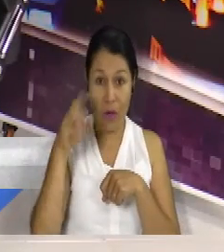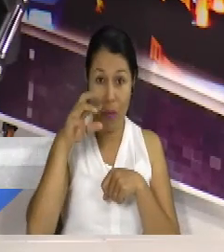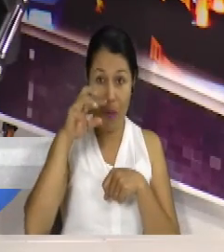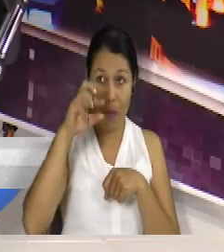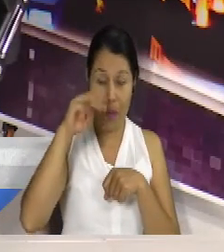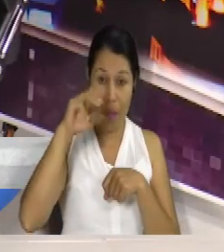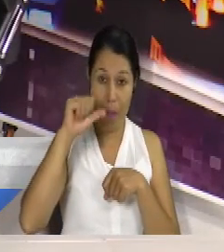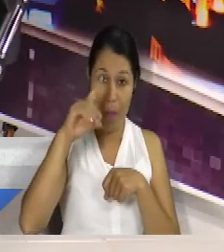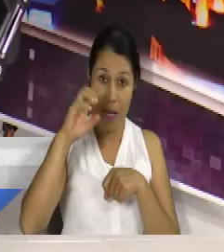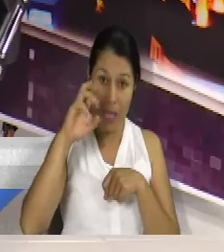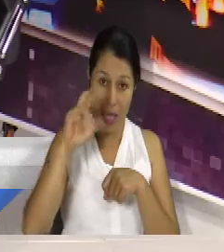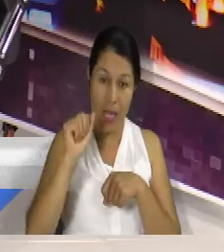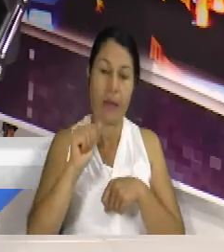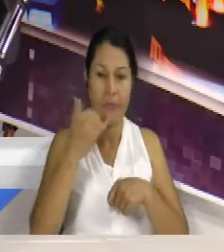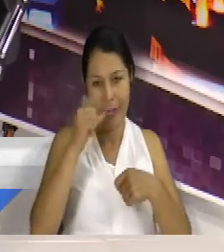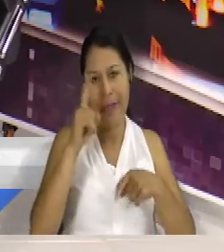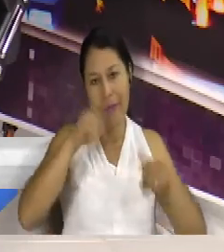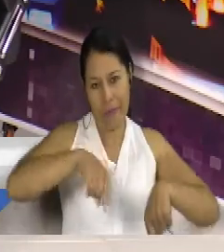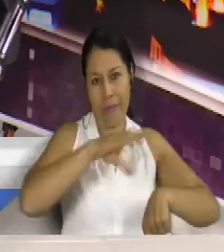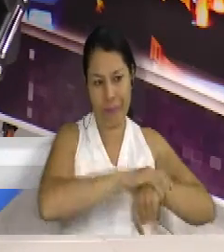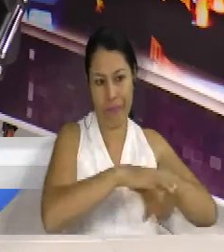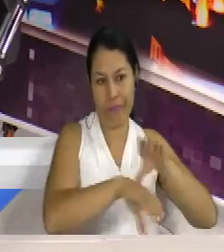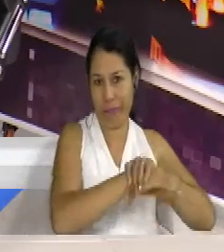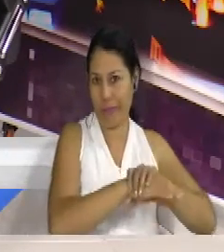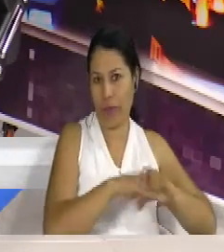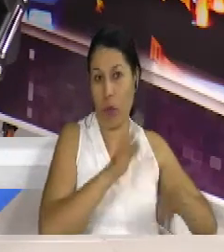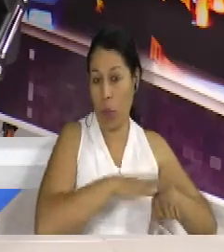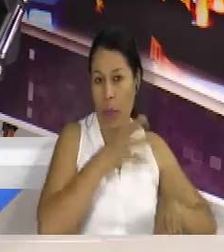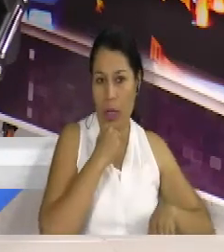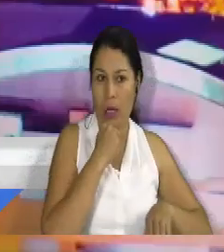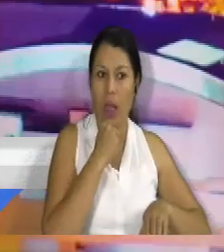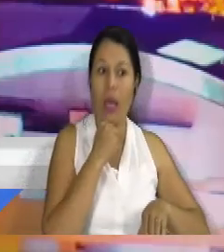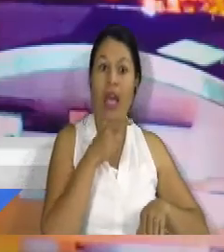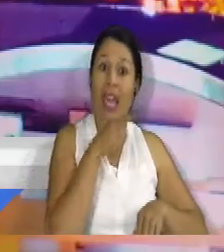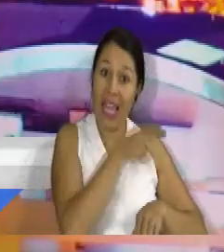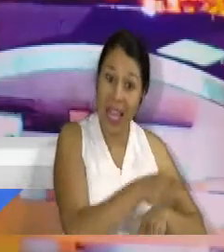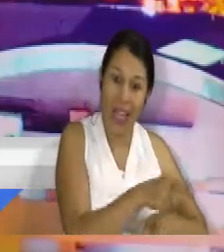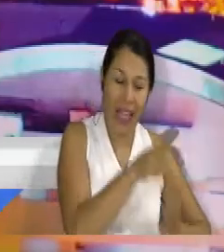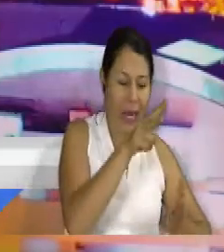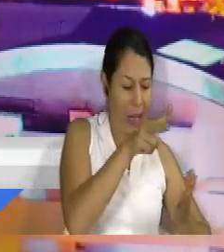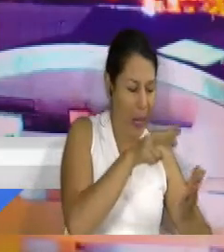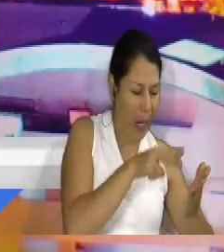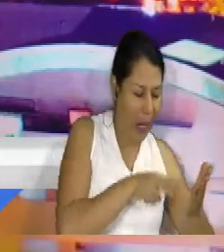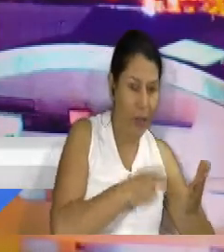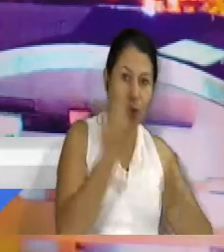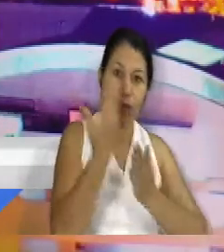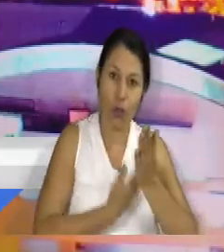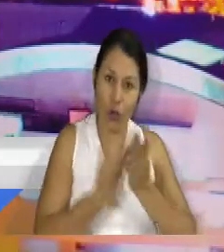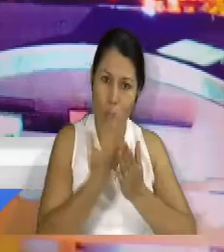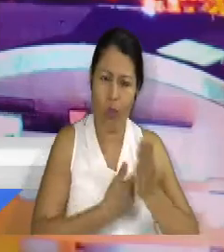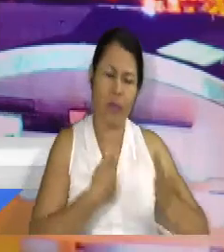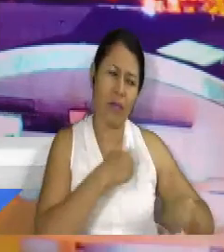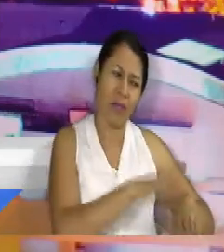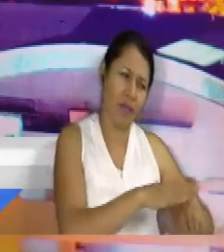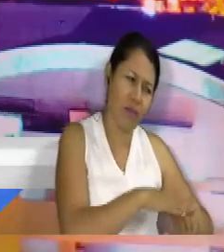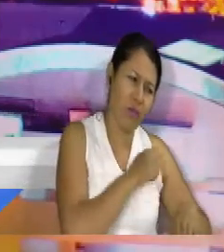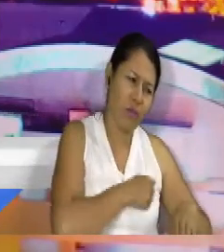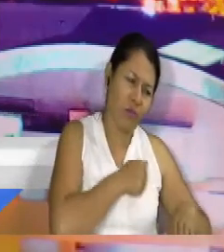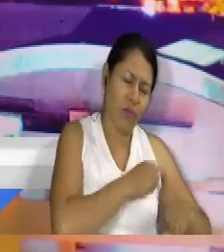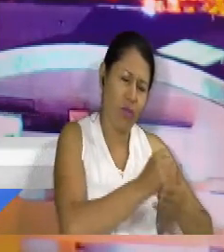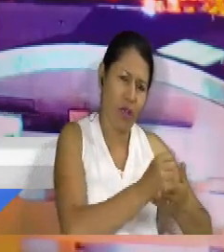Hernán Madera, él era el que me leía los documentos, él era el que miraba, yo le pedía el favor, es decir, él me